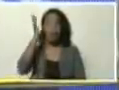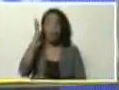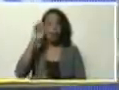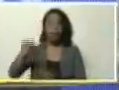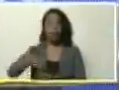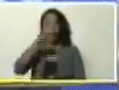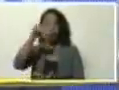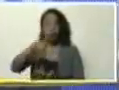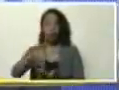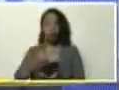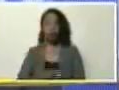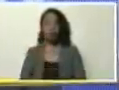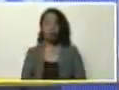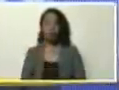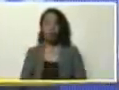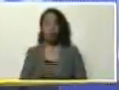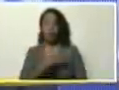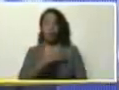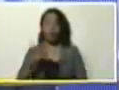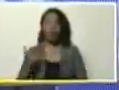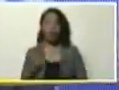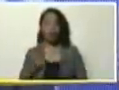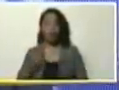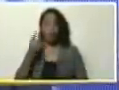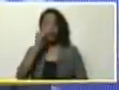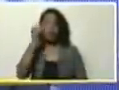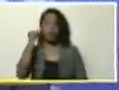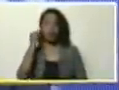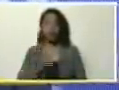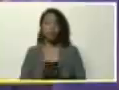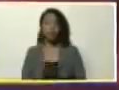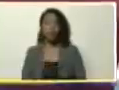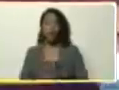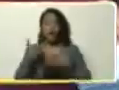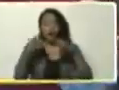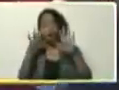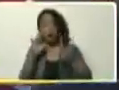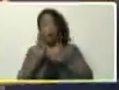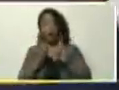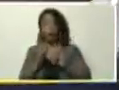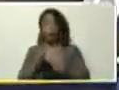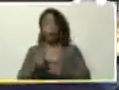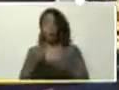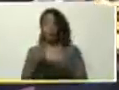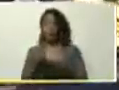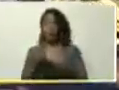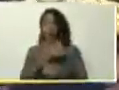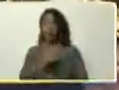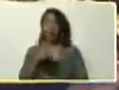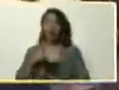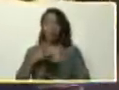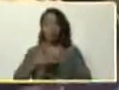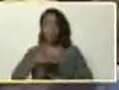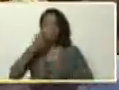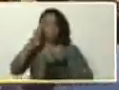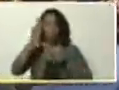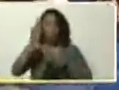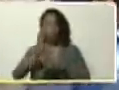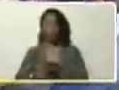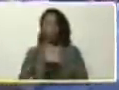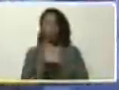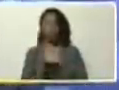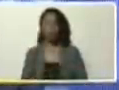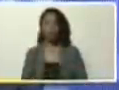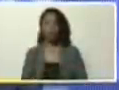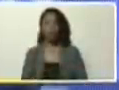Nacional, queridas y queridos, aunque aquí hay puras queridas, mi saludo.